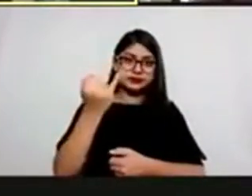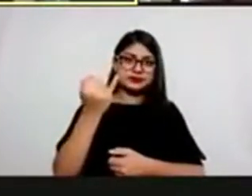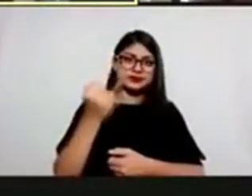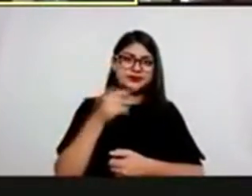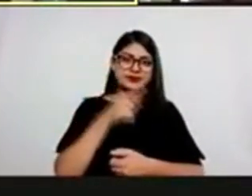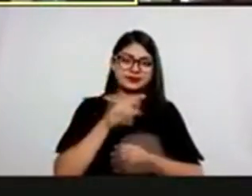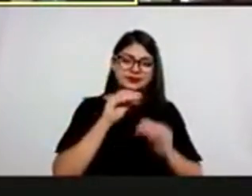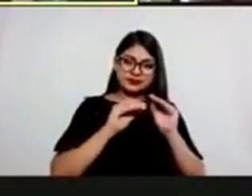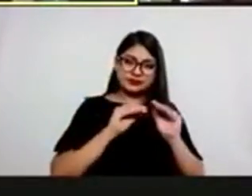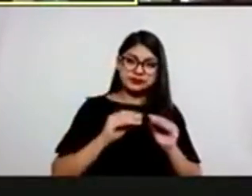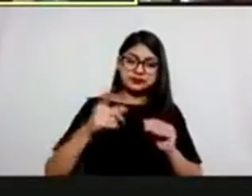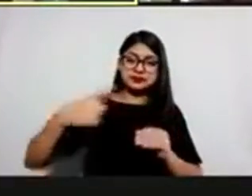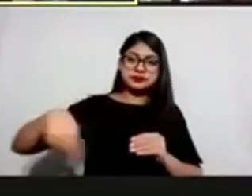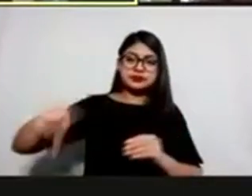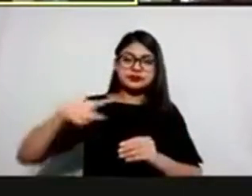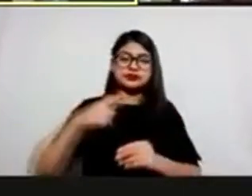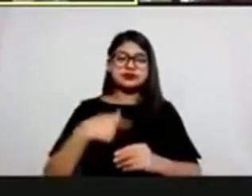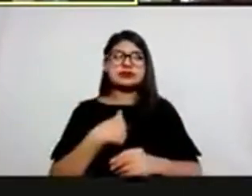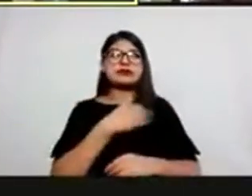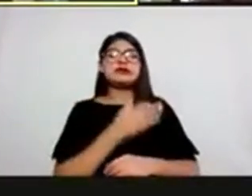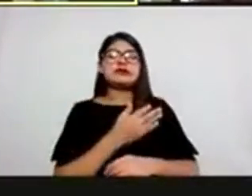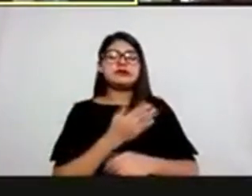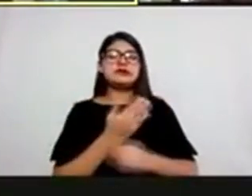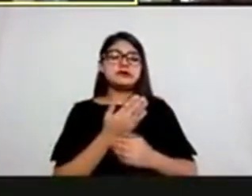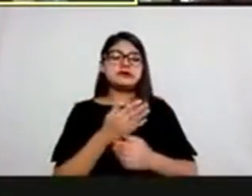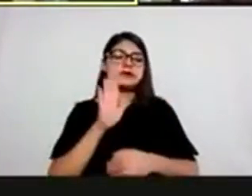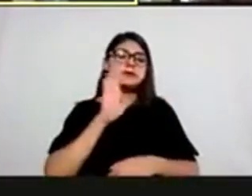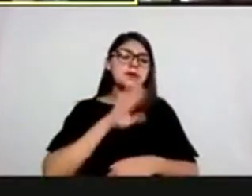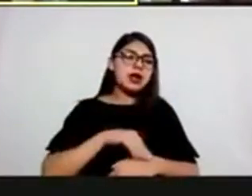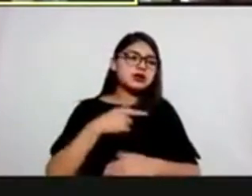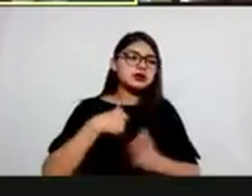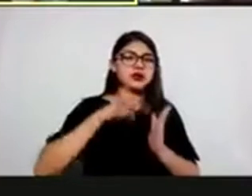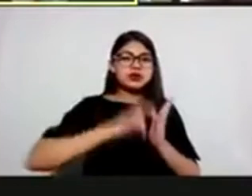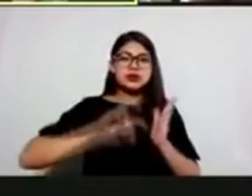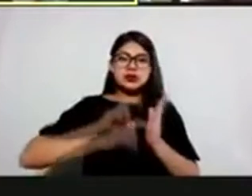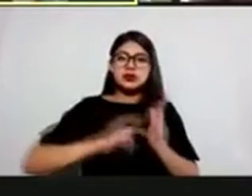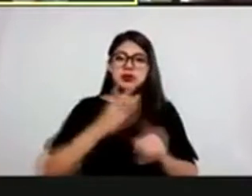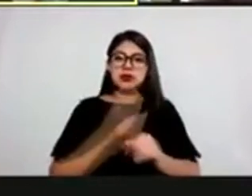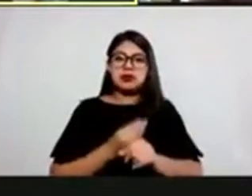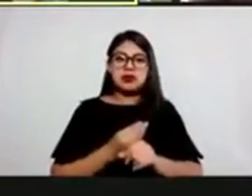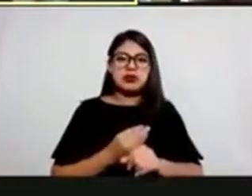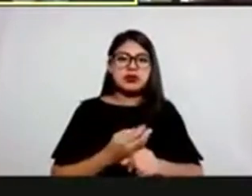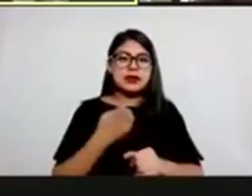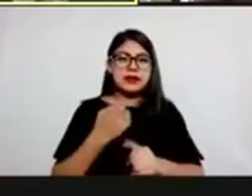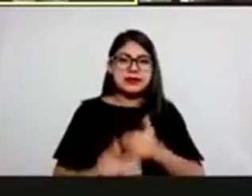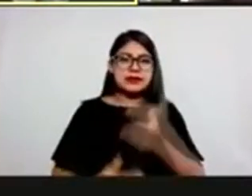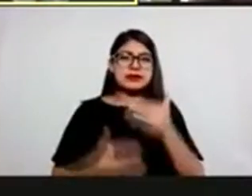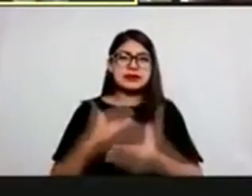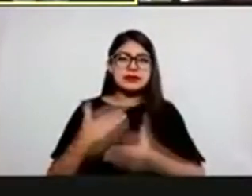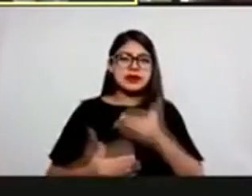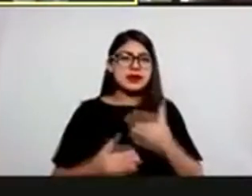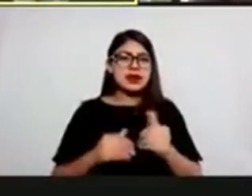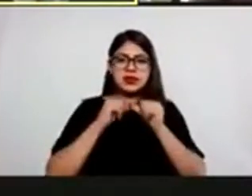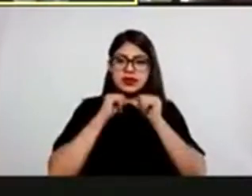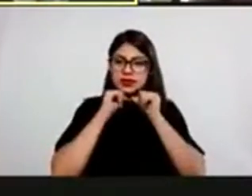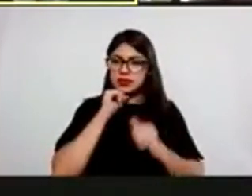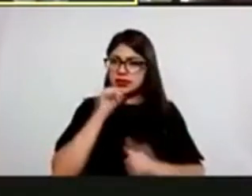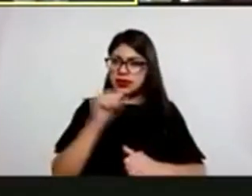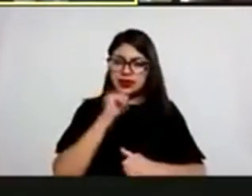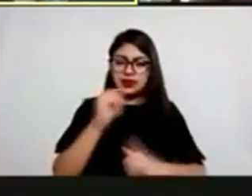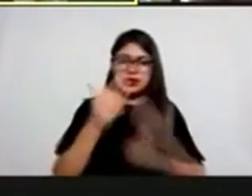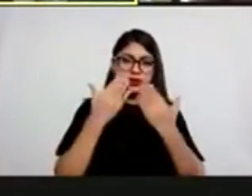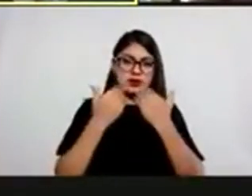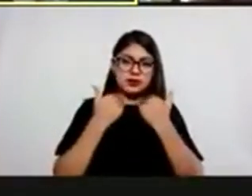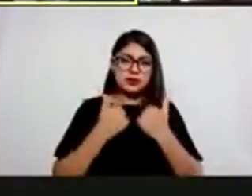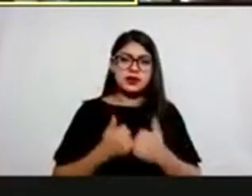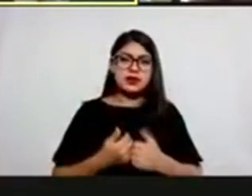conciencia en la seriedad de esta conducta, en la gravedad y la afectación que, como consecuencia de la vida pública y política de las mujeres,